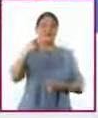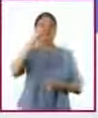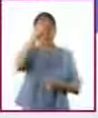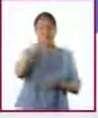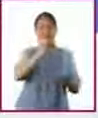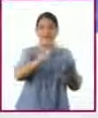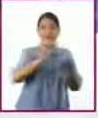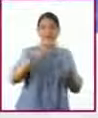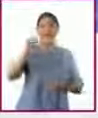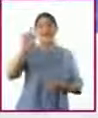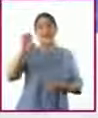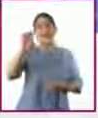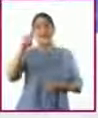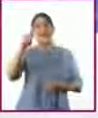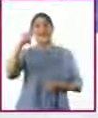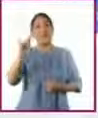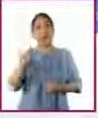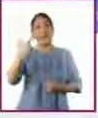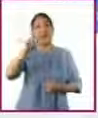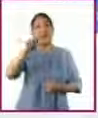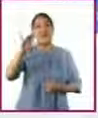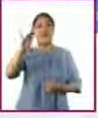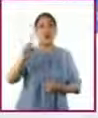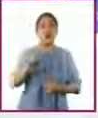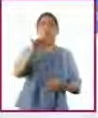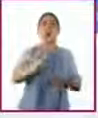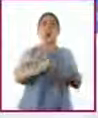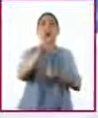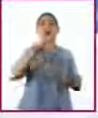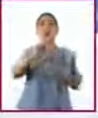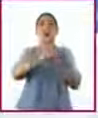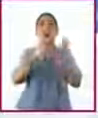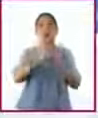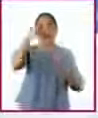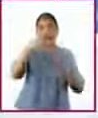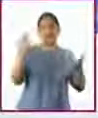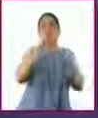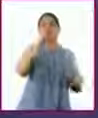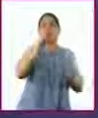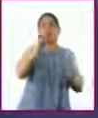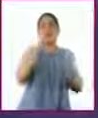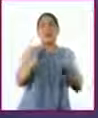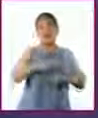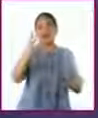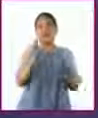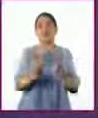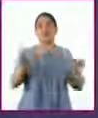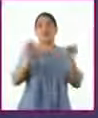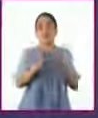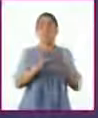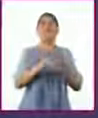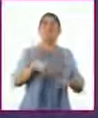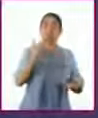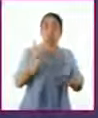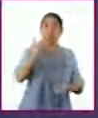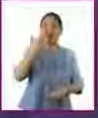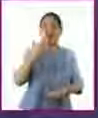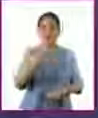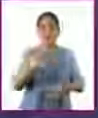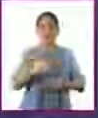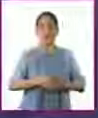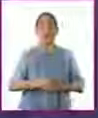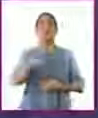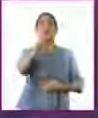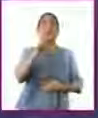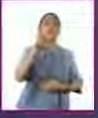¿Qué técnica de lectura usarían para recuperar lo más importante? Muy bien, vamos a ver